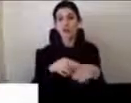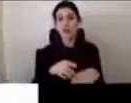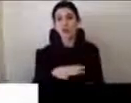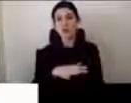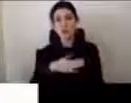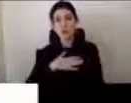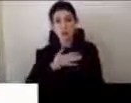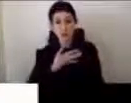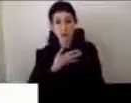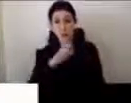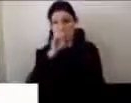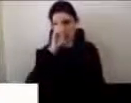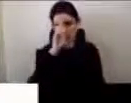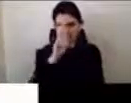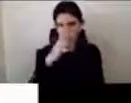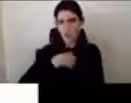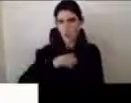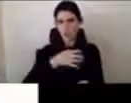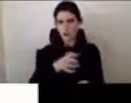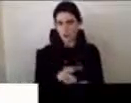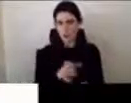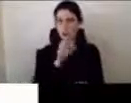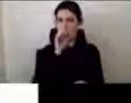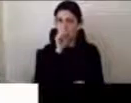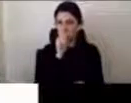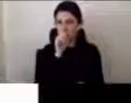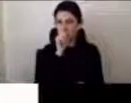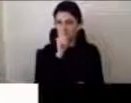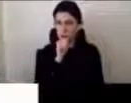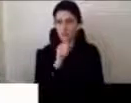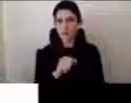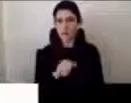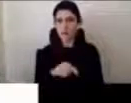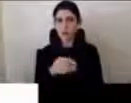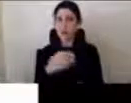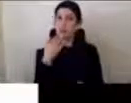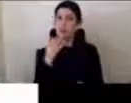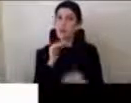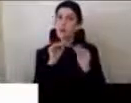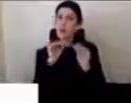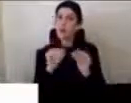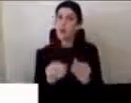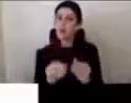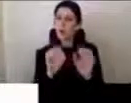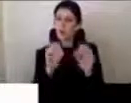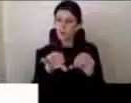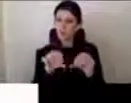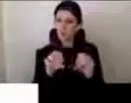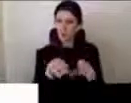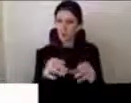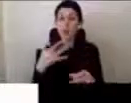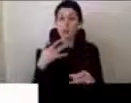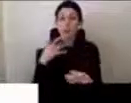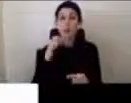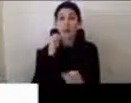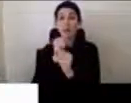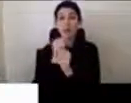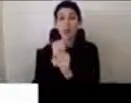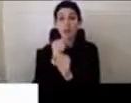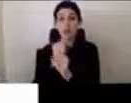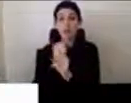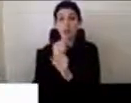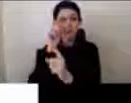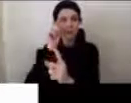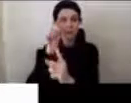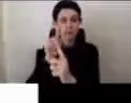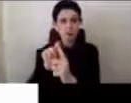tolerancia. Y además pueden ser utilizados como una herramienta de apoyo pedagógico para el trabajo intencionado de algún objetivo curricular